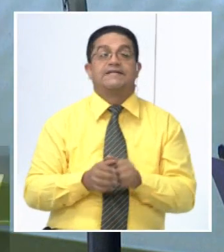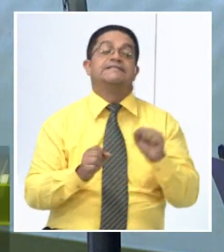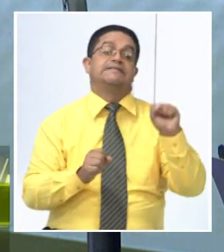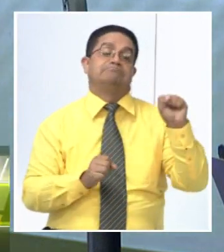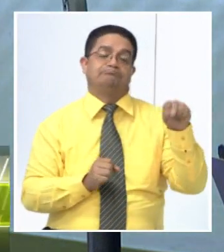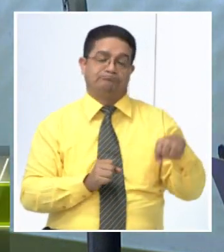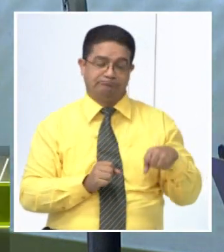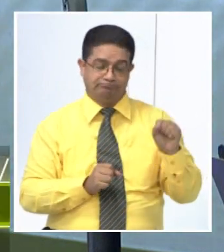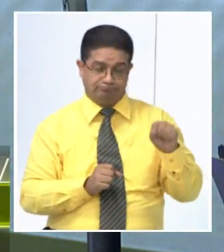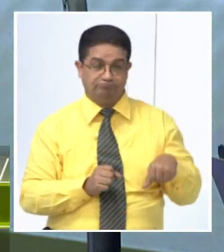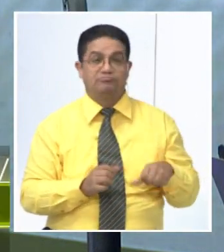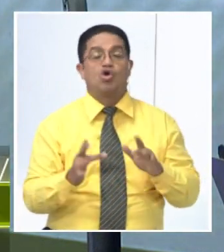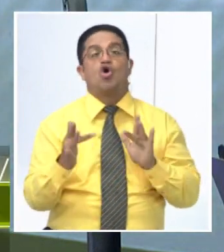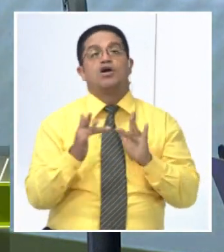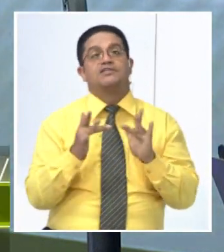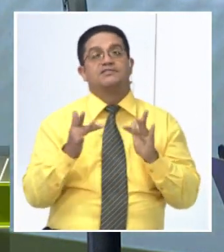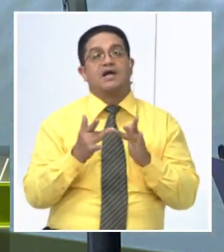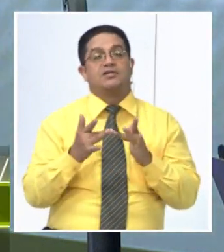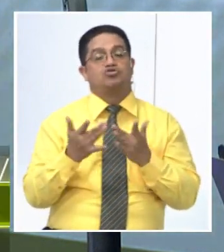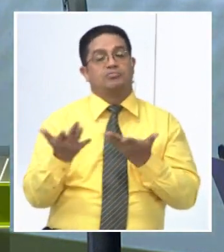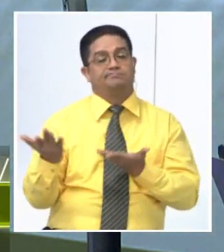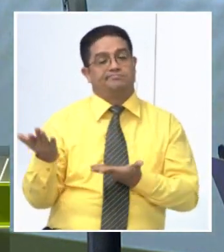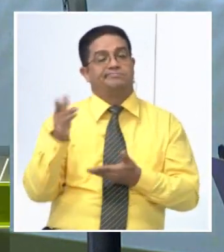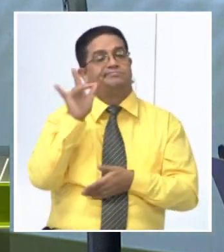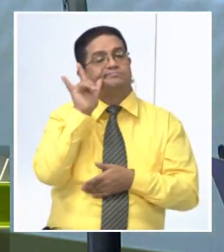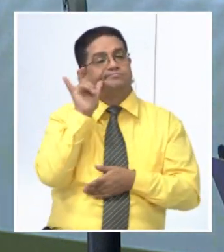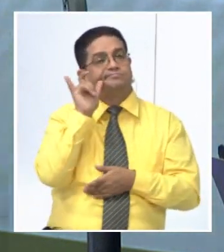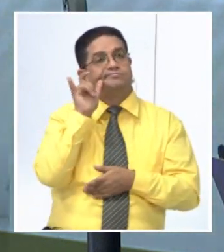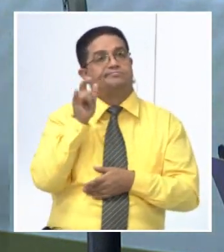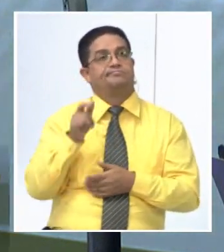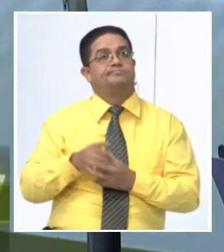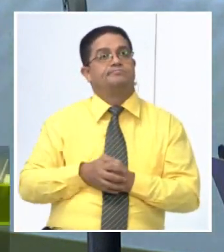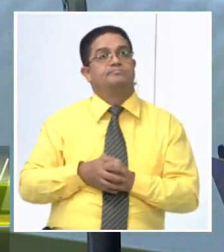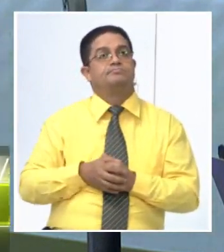método de contacto es a través de mis redes en Instagram,